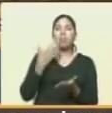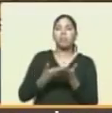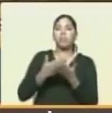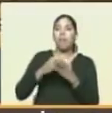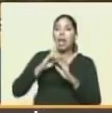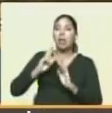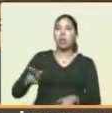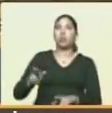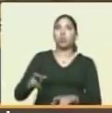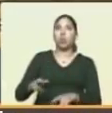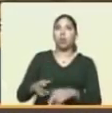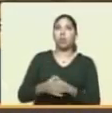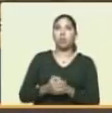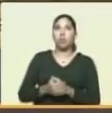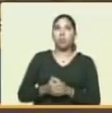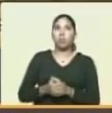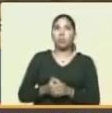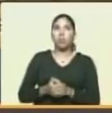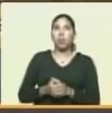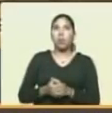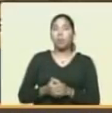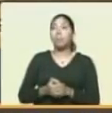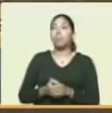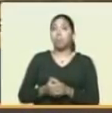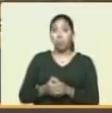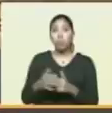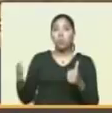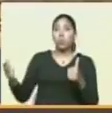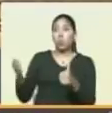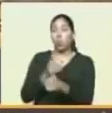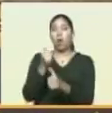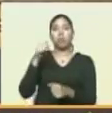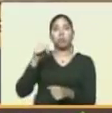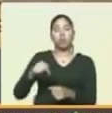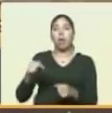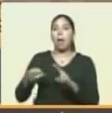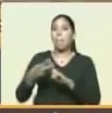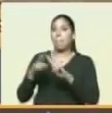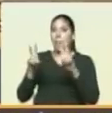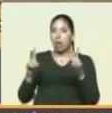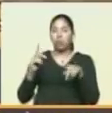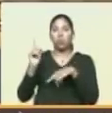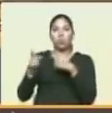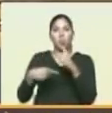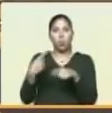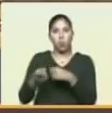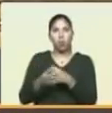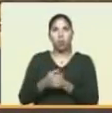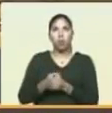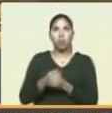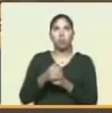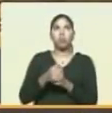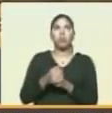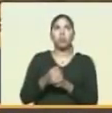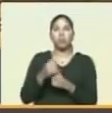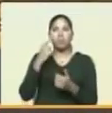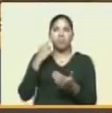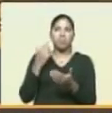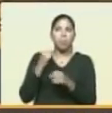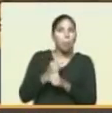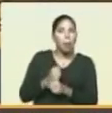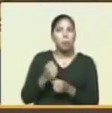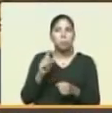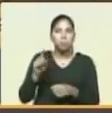materia de consecución de la paz hemos alcanzado y que espera ahora los resultados en materia económica, que con toda